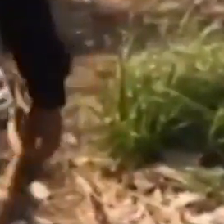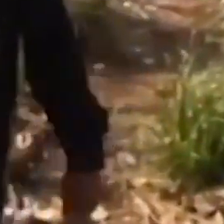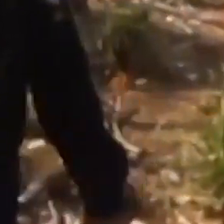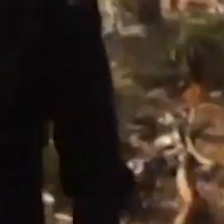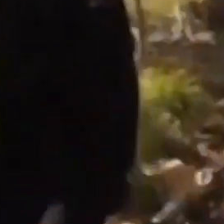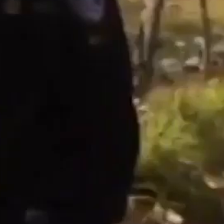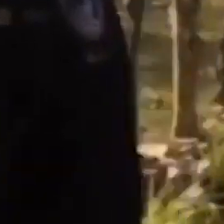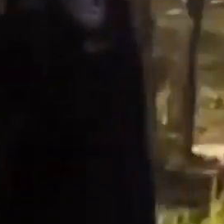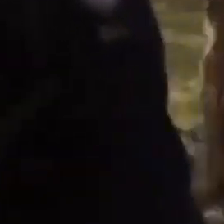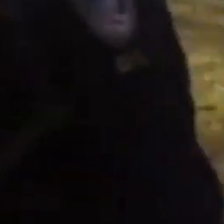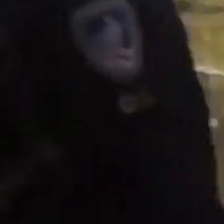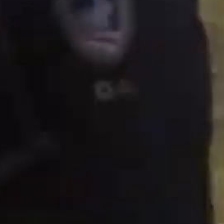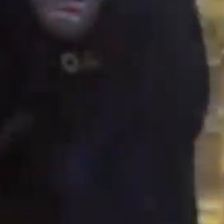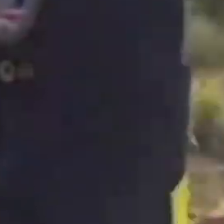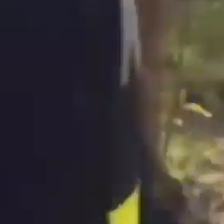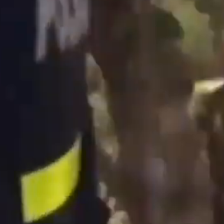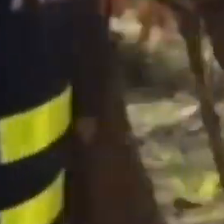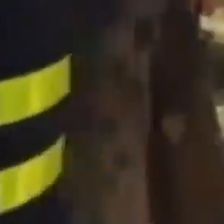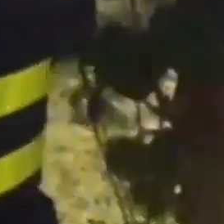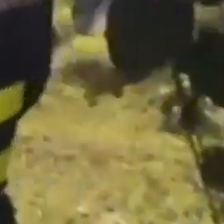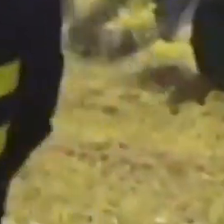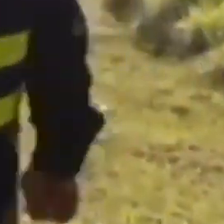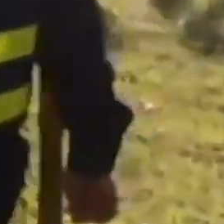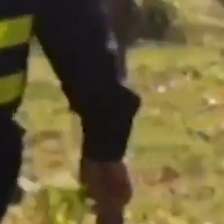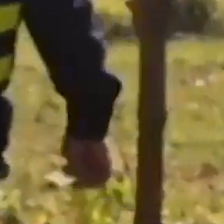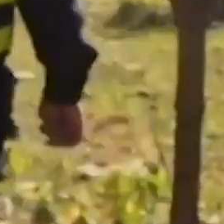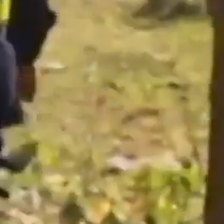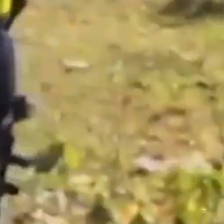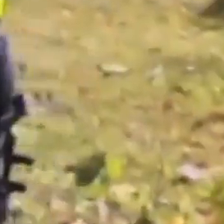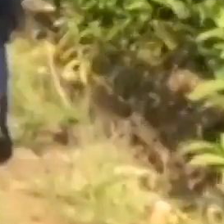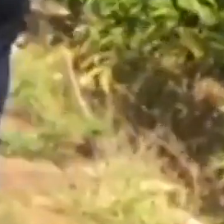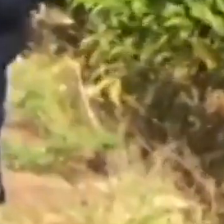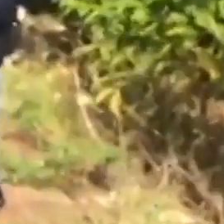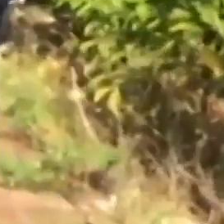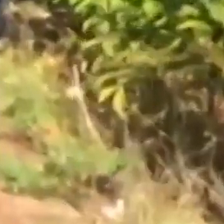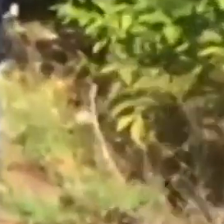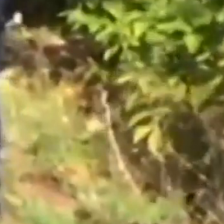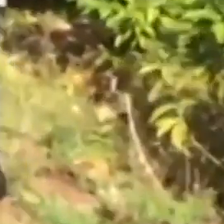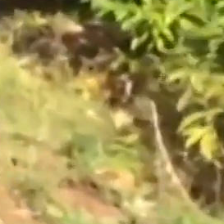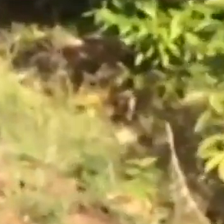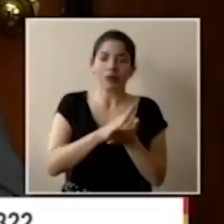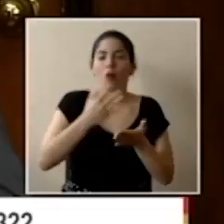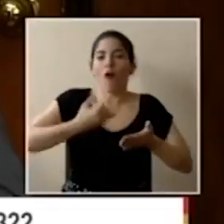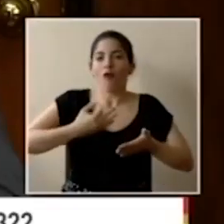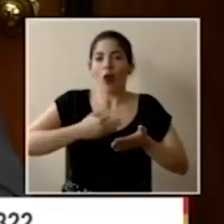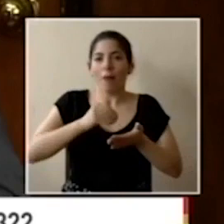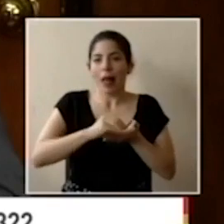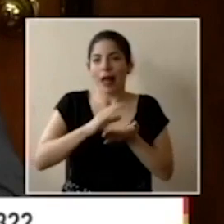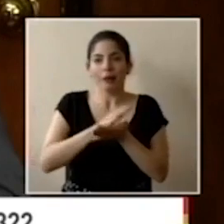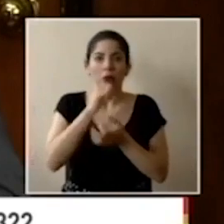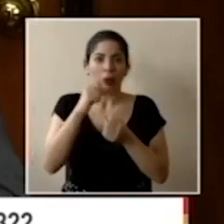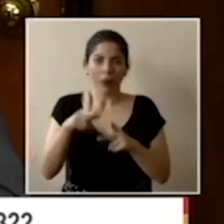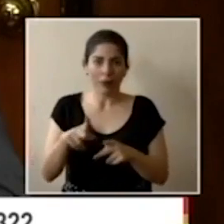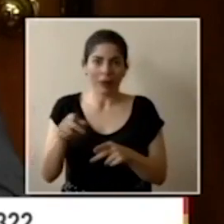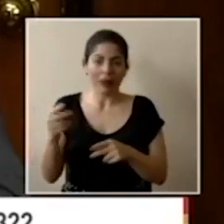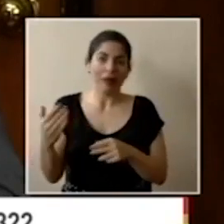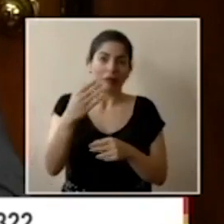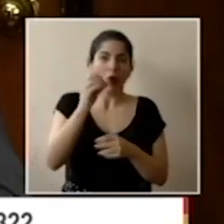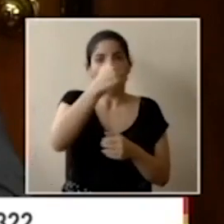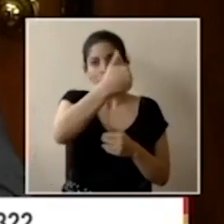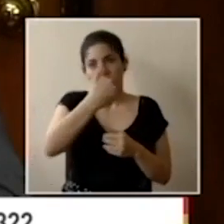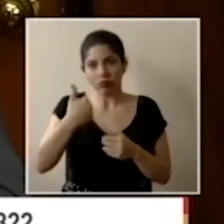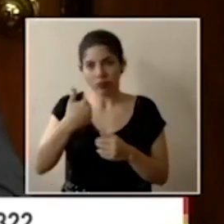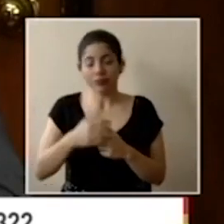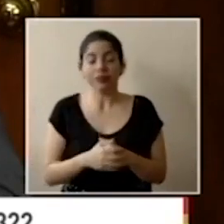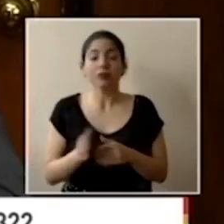el ministro de Seguridad, Michael Soto, indicó que hay que verificar la veracidad de ese tipo de informaciones. Explicamos todo el tema de los patrullajes que